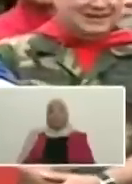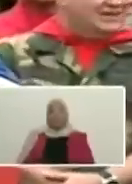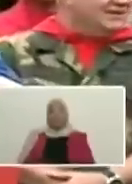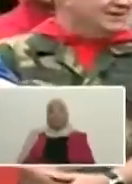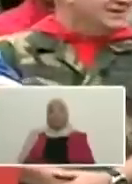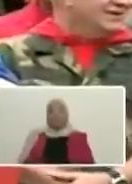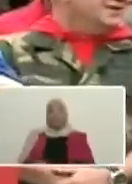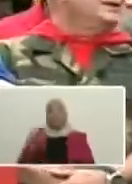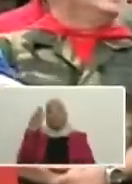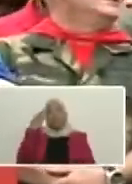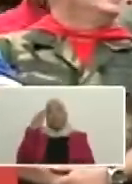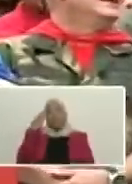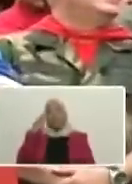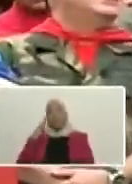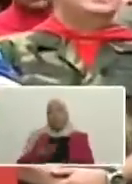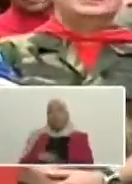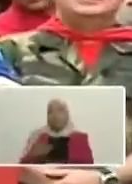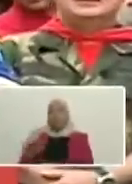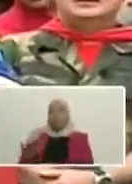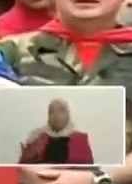¿Ustedes saben por qué?